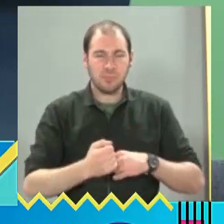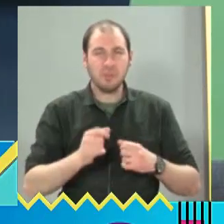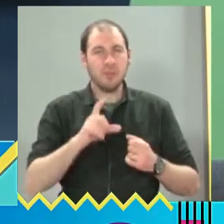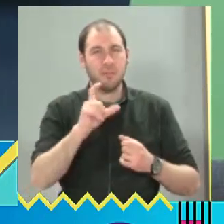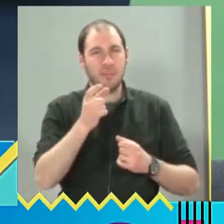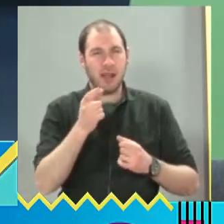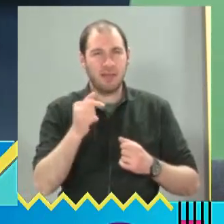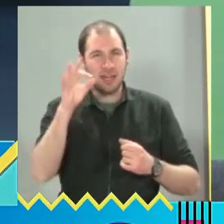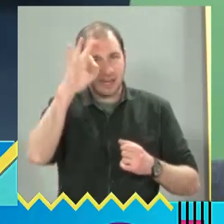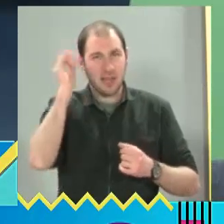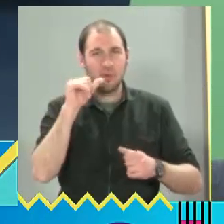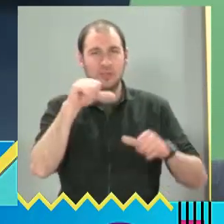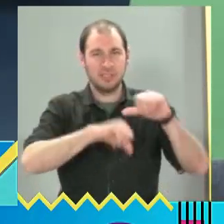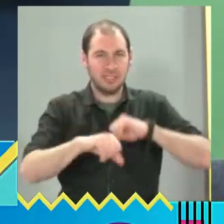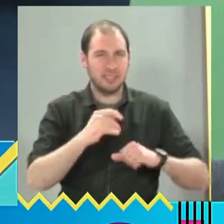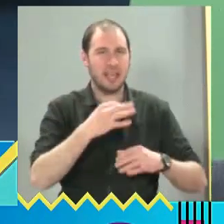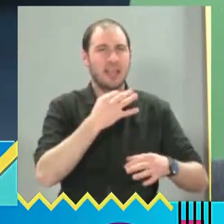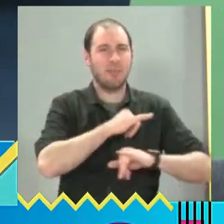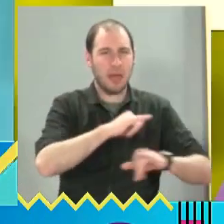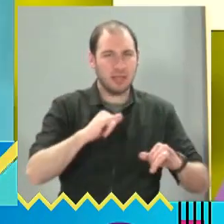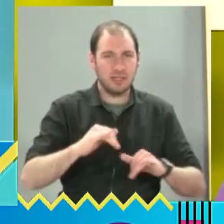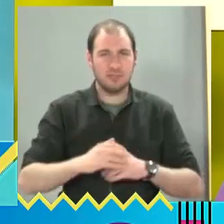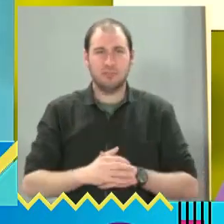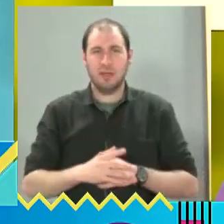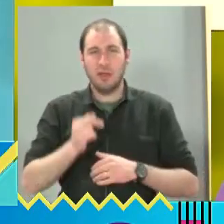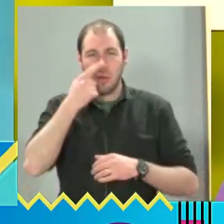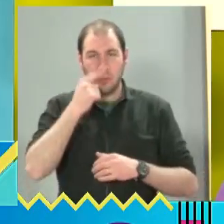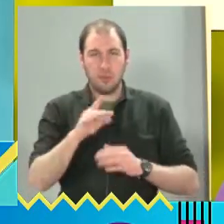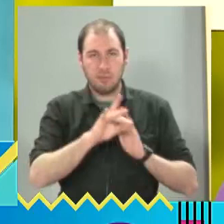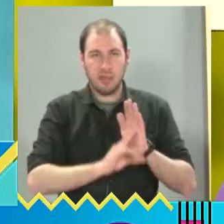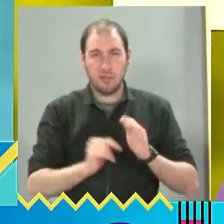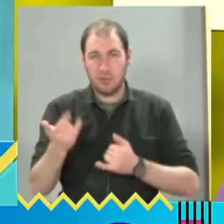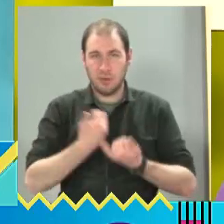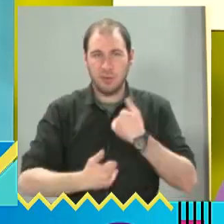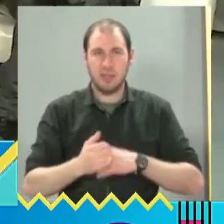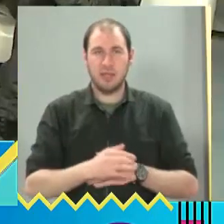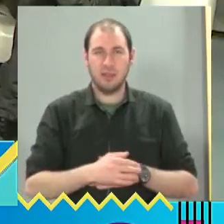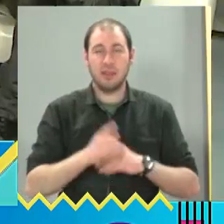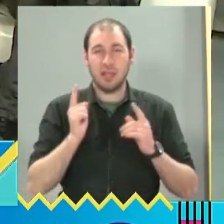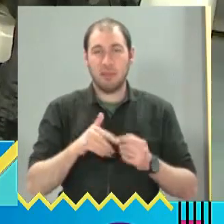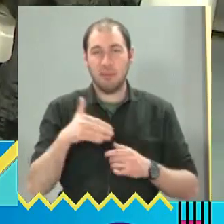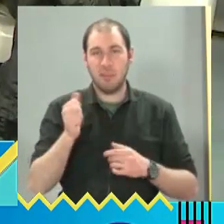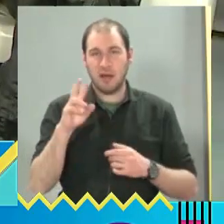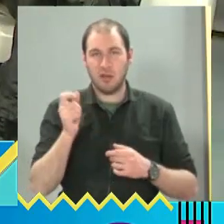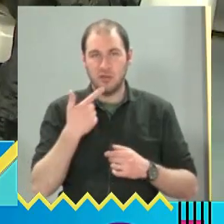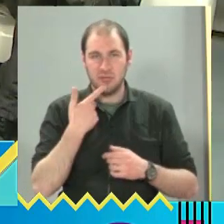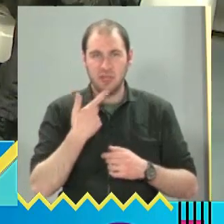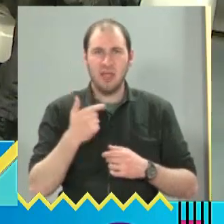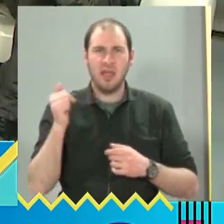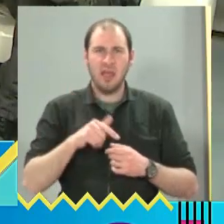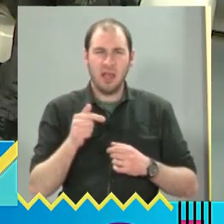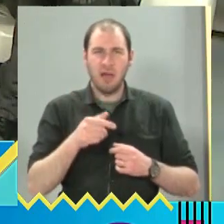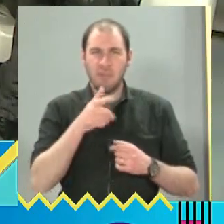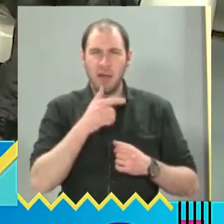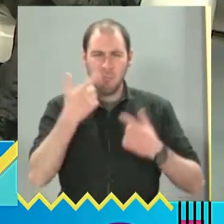concepto de neurociencias y marketing. Bien, y este último dato que diste vos, Caro, y que lo diste vos, Marcos, nos pone en cuestión como